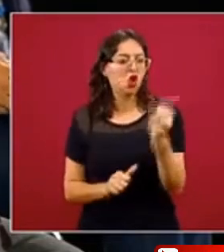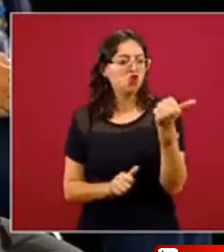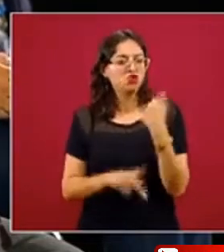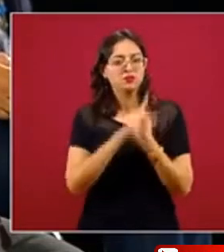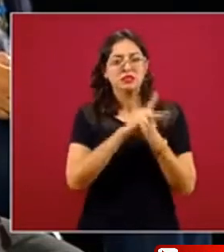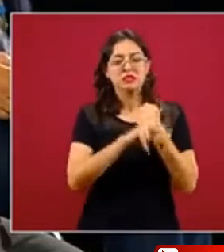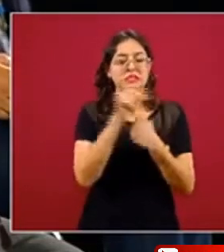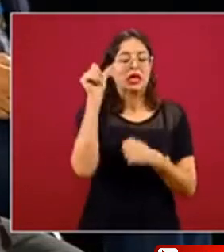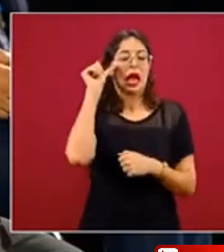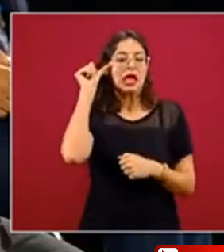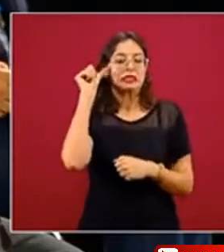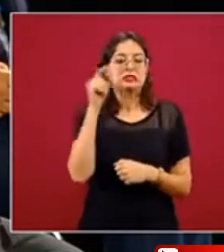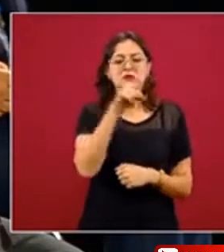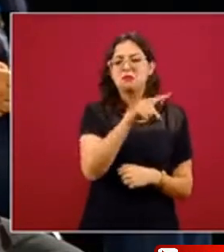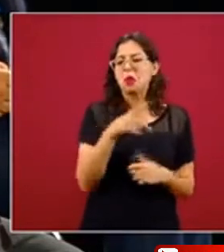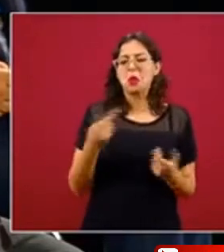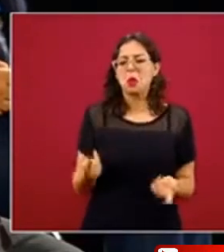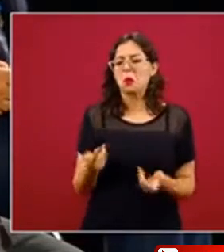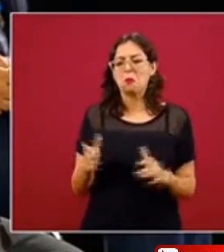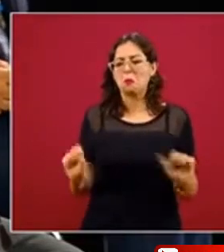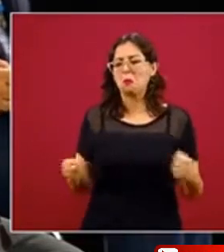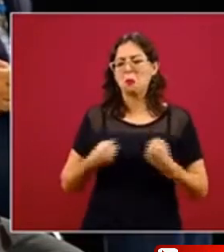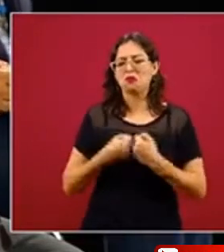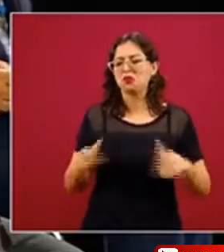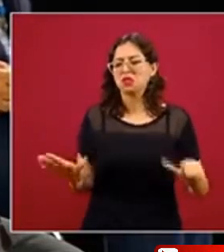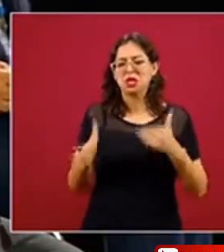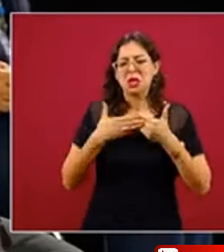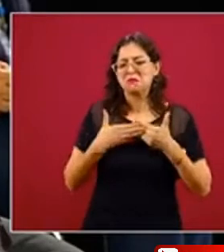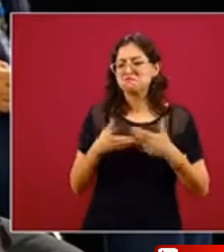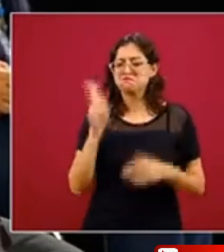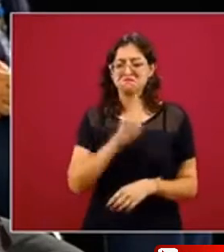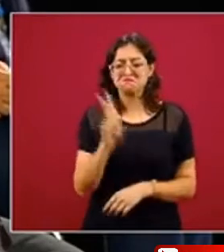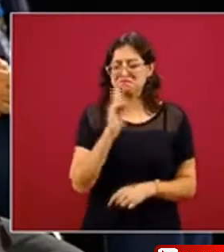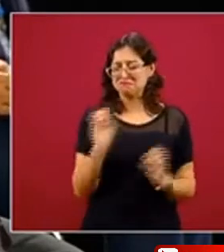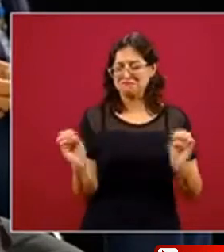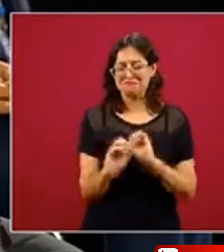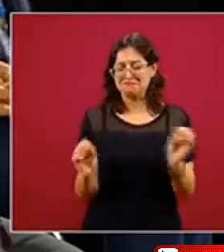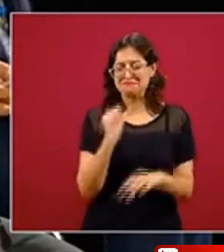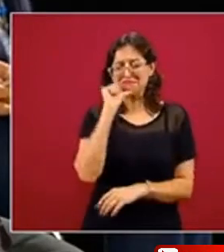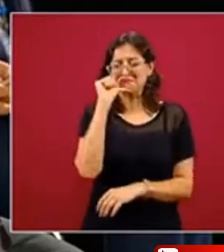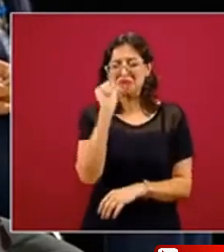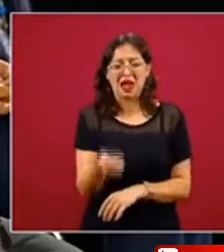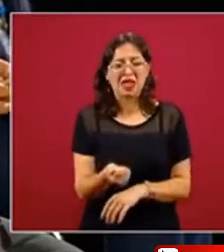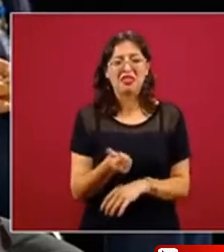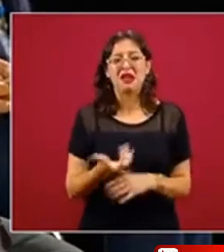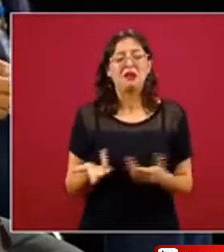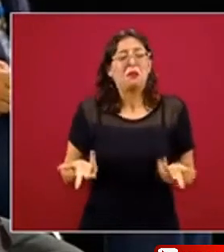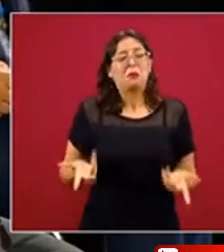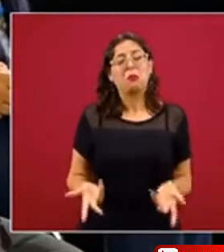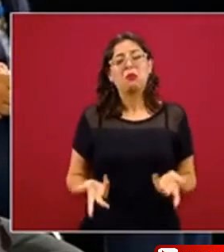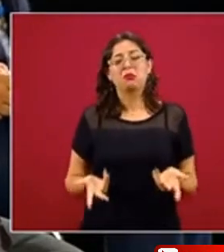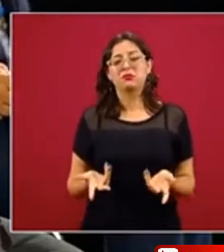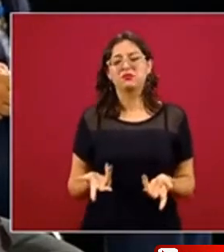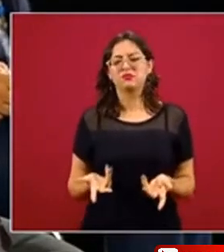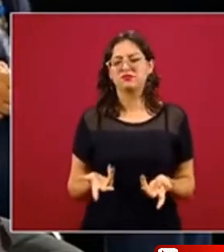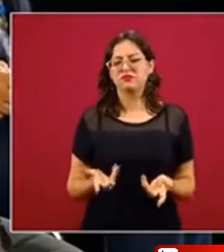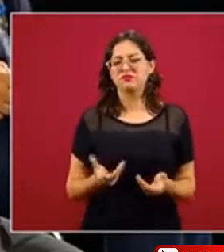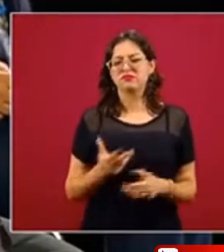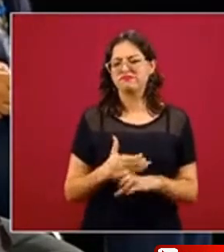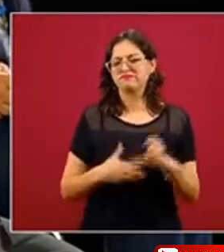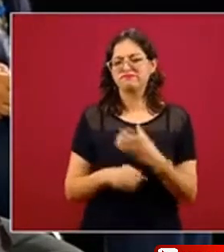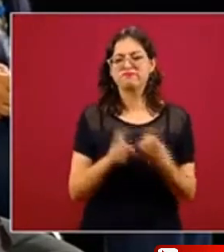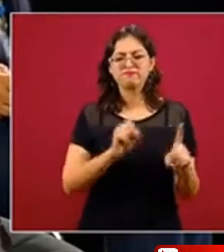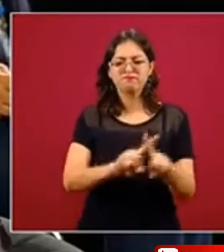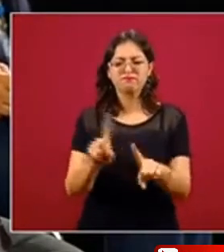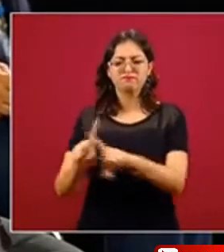Asia, medidas muy blandas, no cerró fronteras, no se hicieron pruebas masivas. Se ha hablado de varias cosas, una